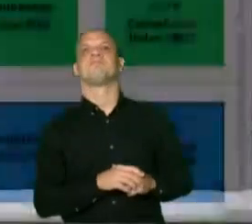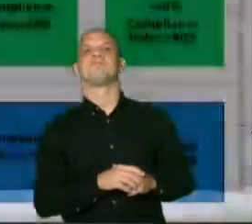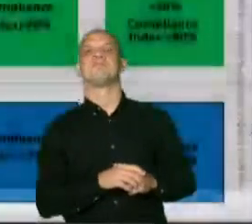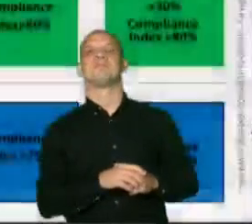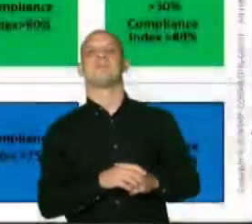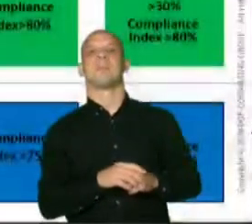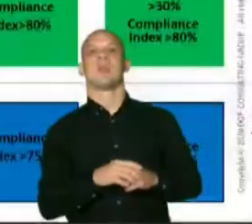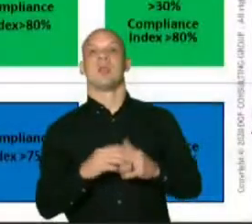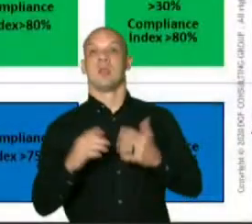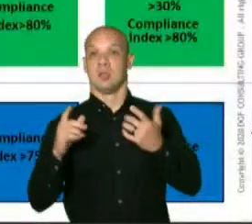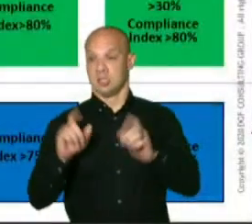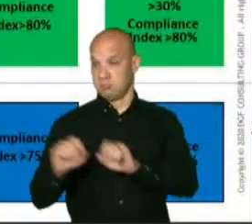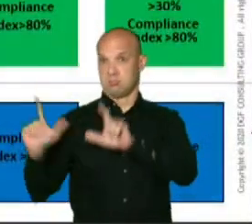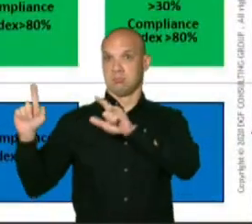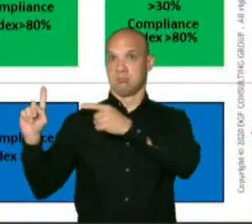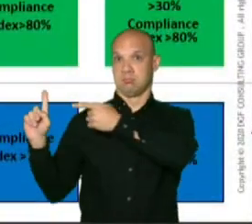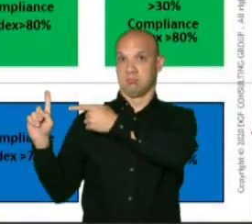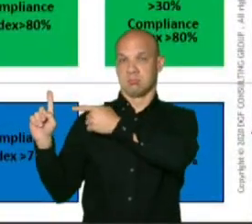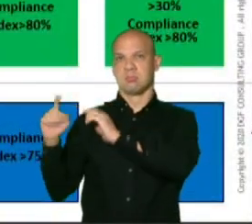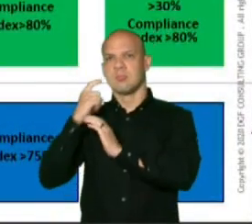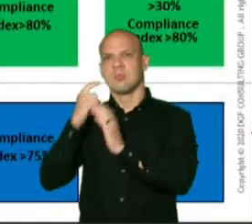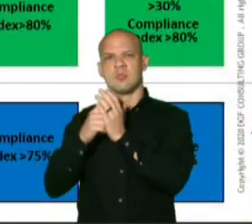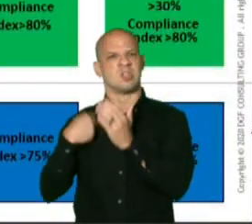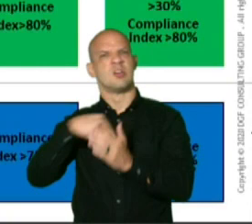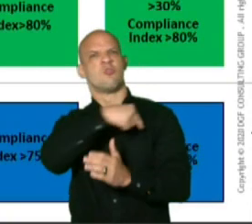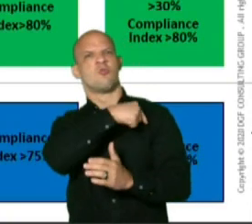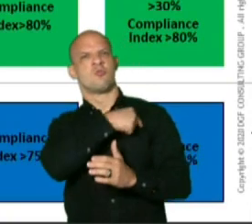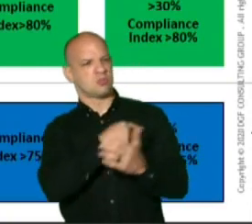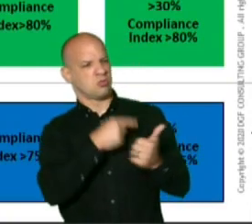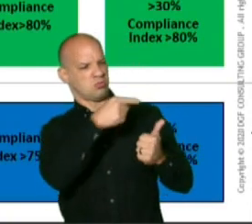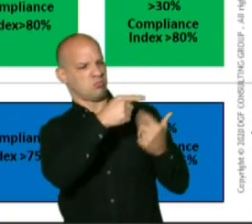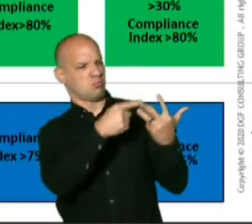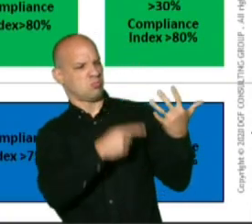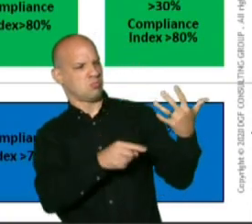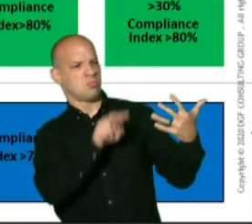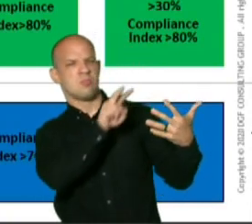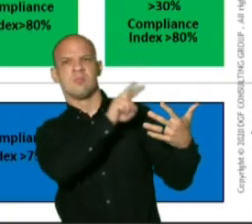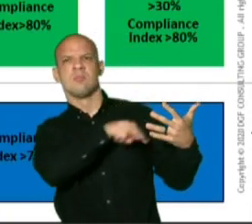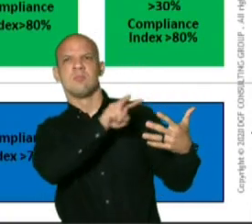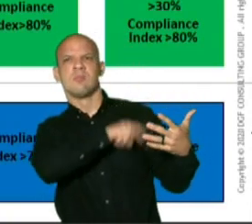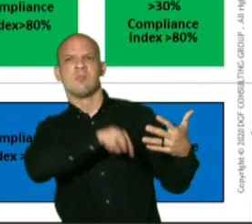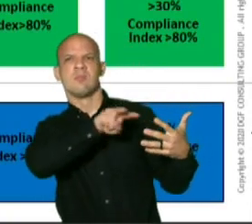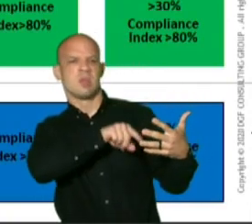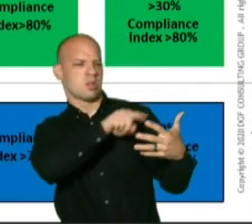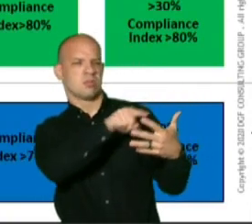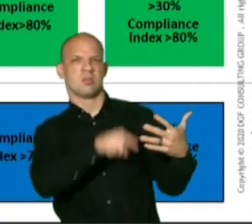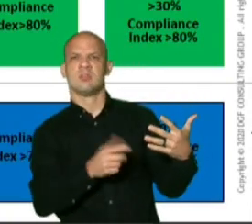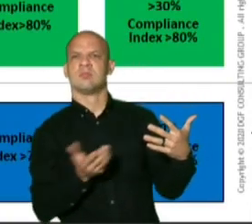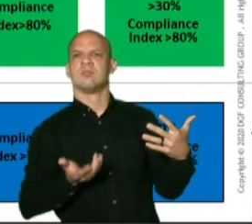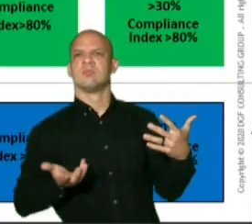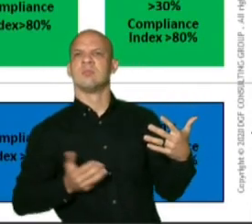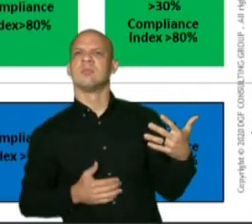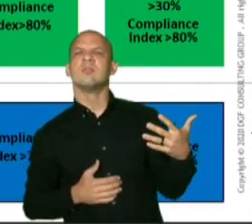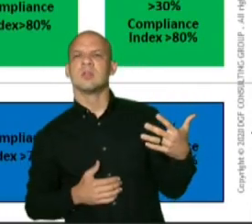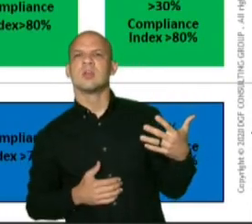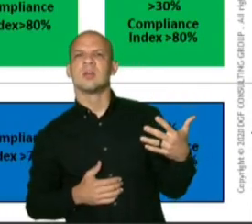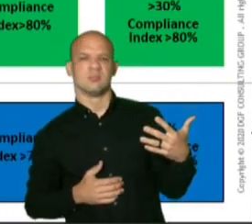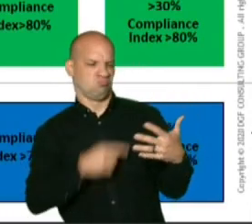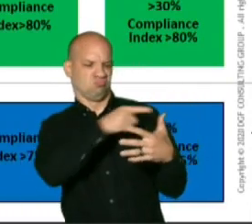el modelo define qué parámetros vamos a estar evaluando dentro de estos comercios. ¿Qué son